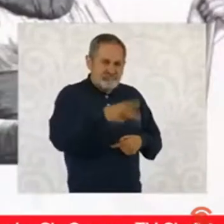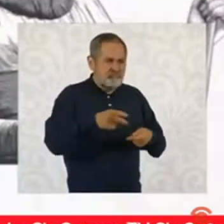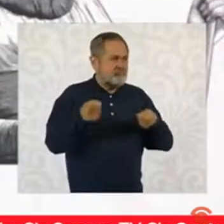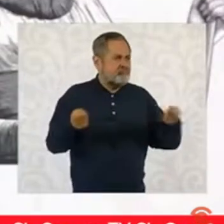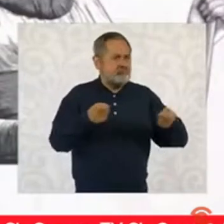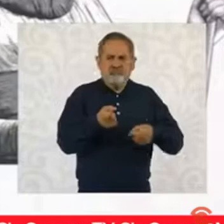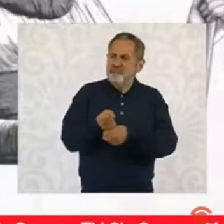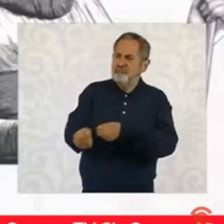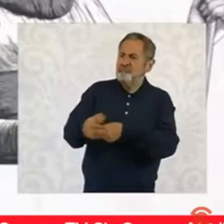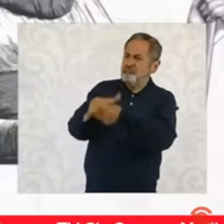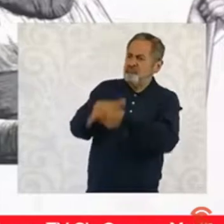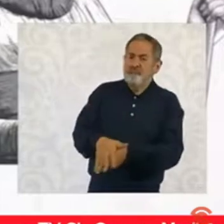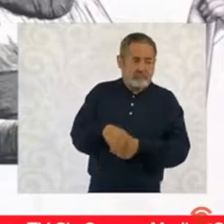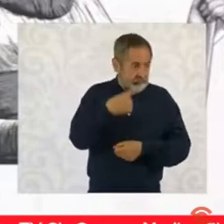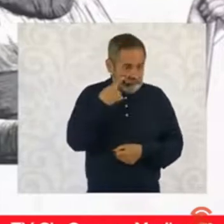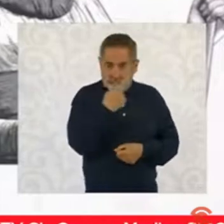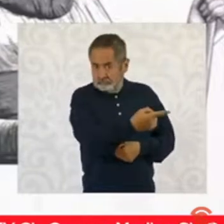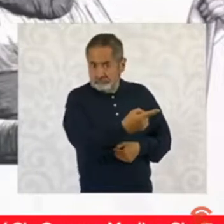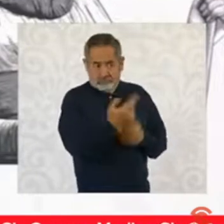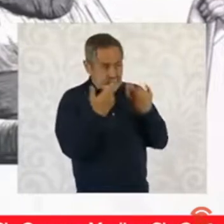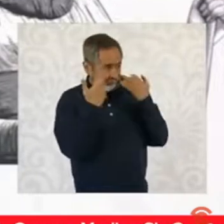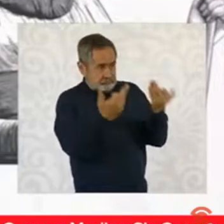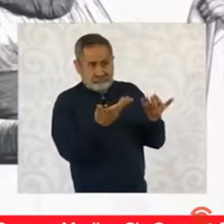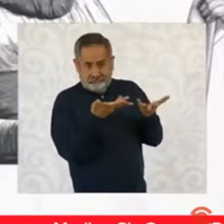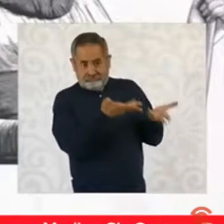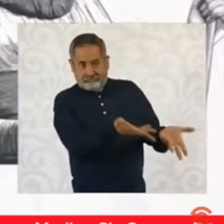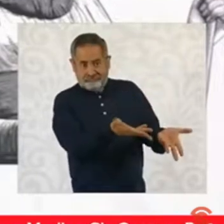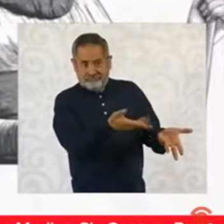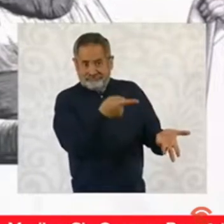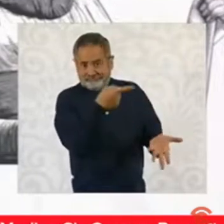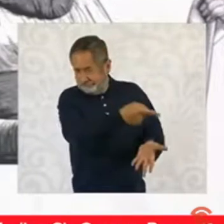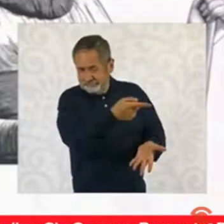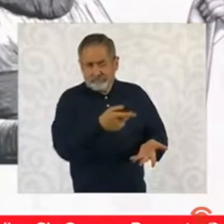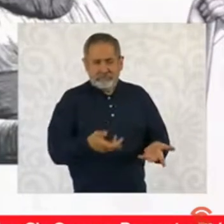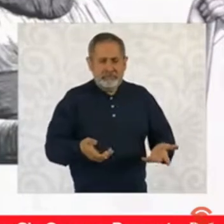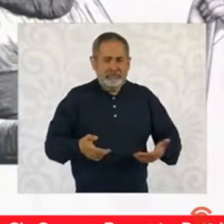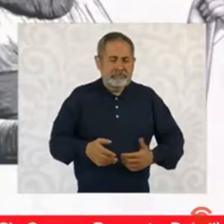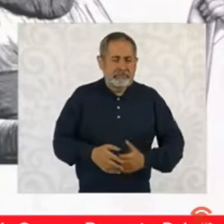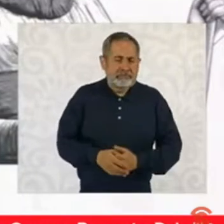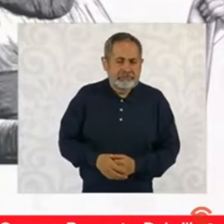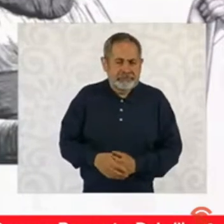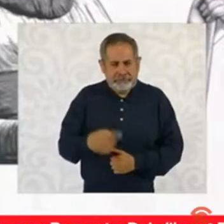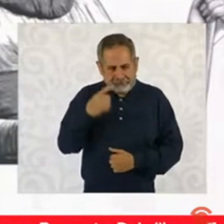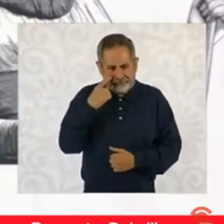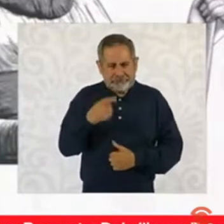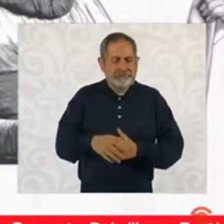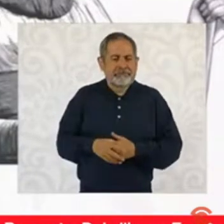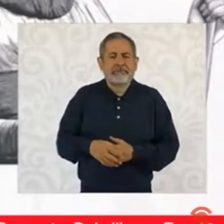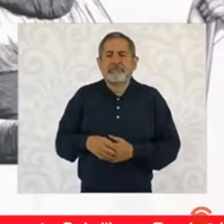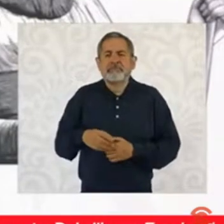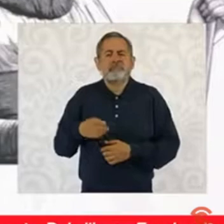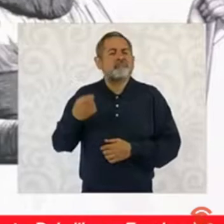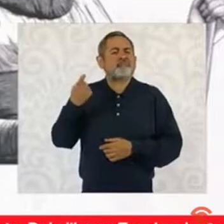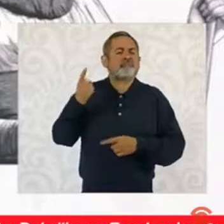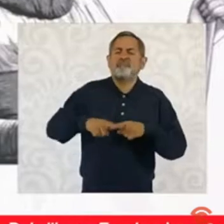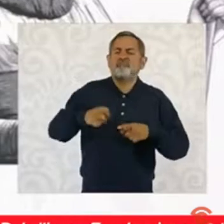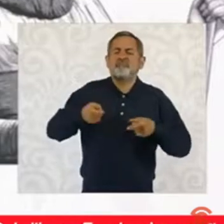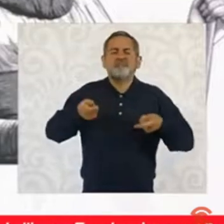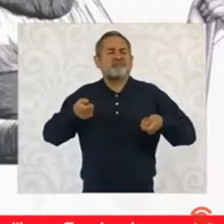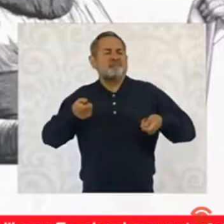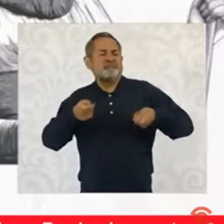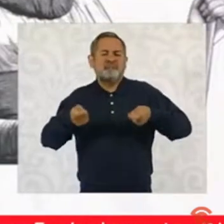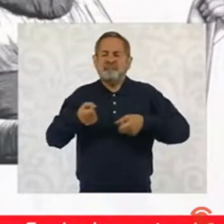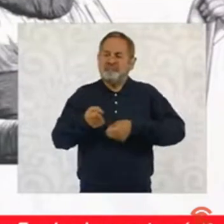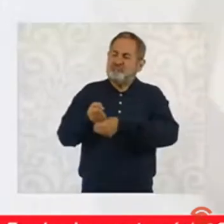autoritarismo vinculado con la represión. Cuando hay un momento de autoritarismo